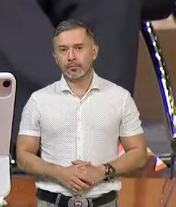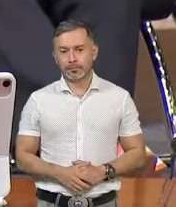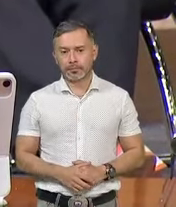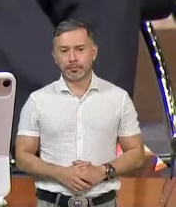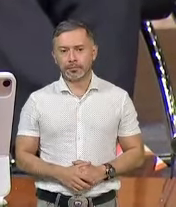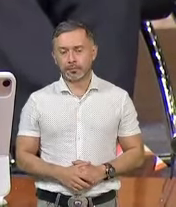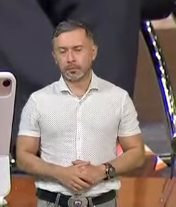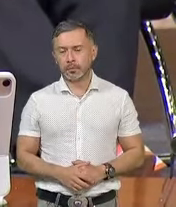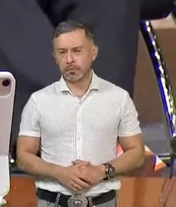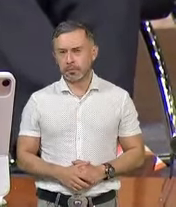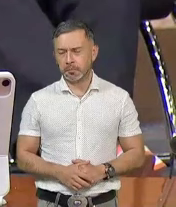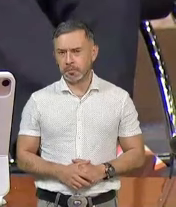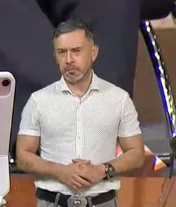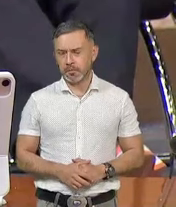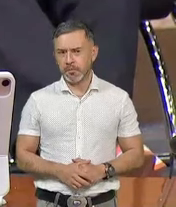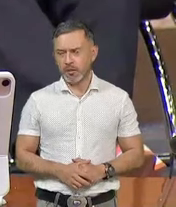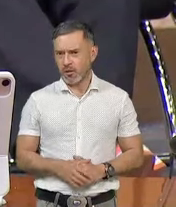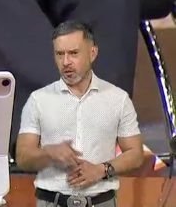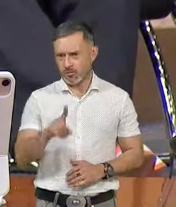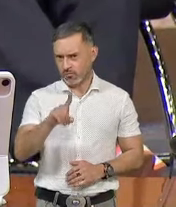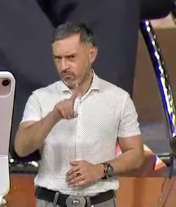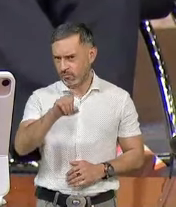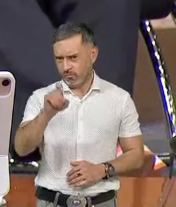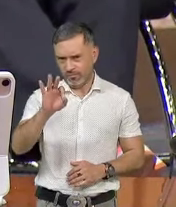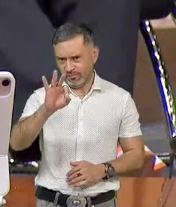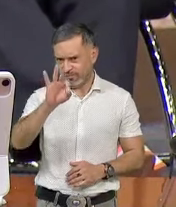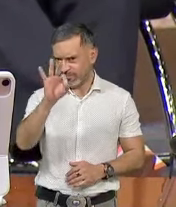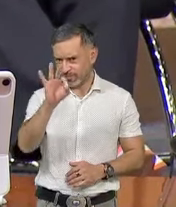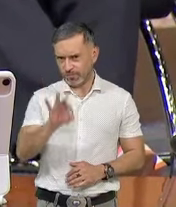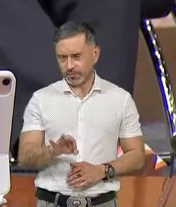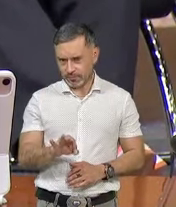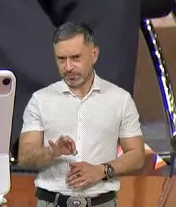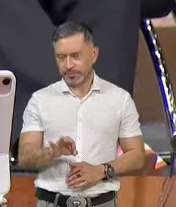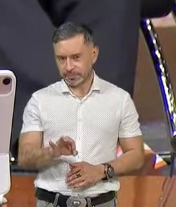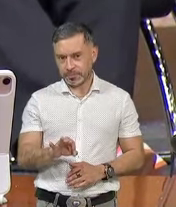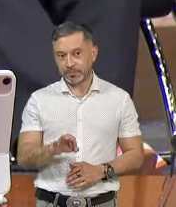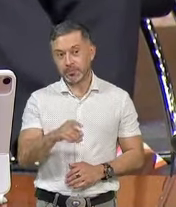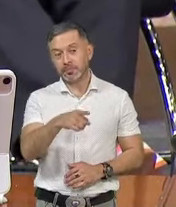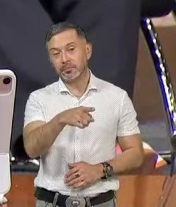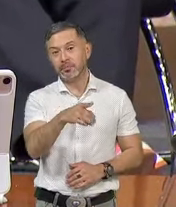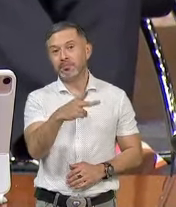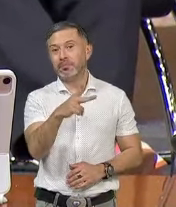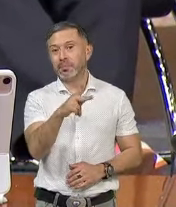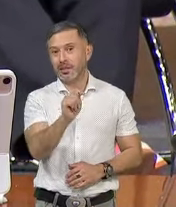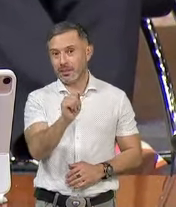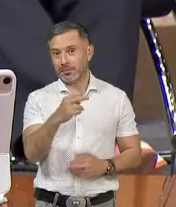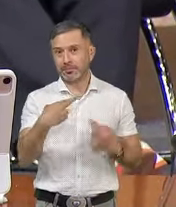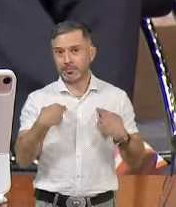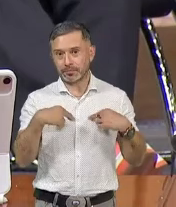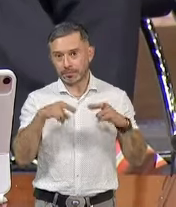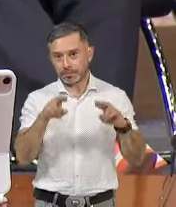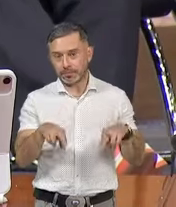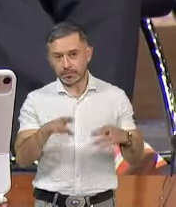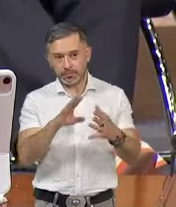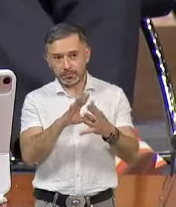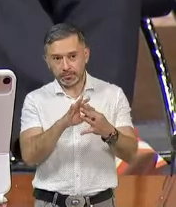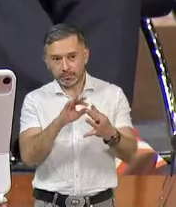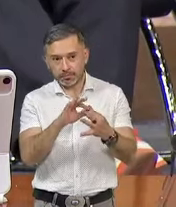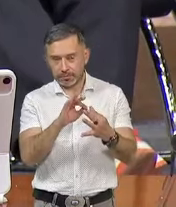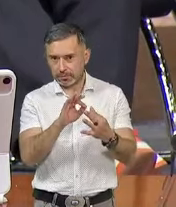coincido plenamente con lo que el representante del PT dijo